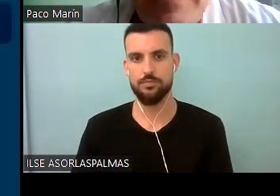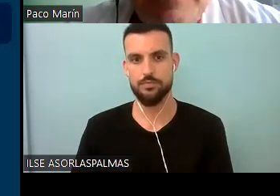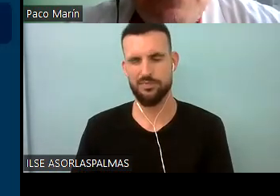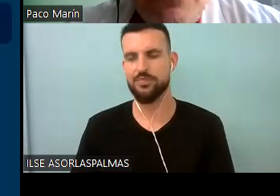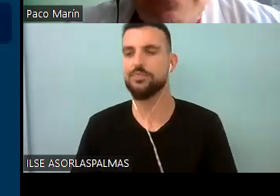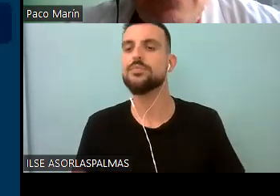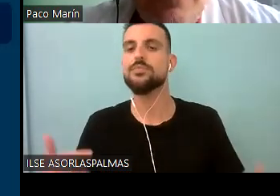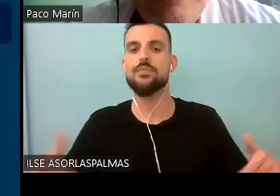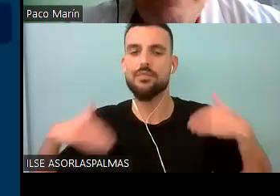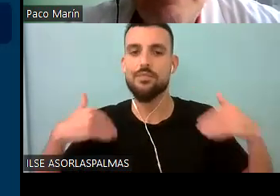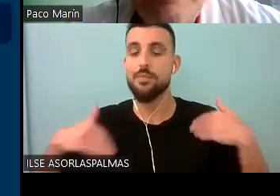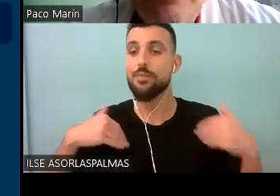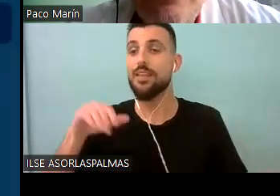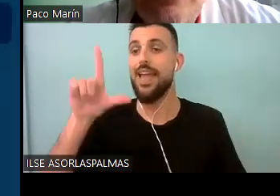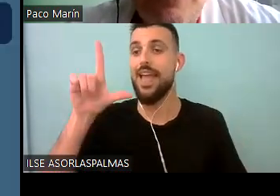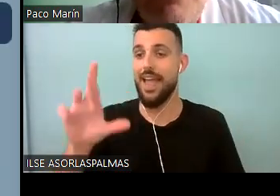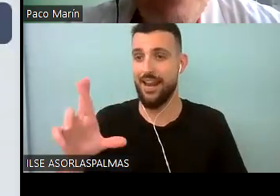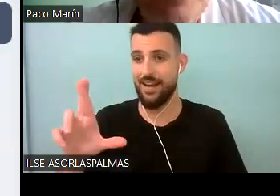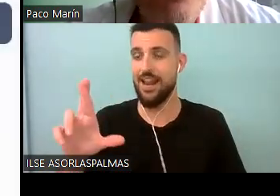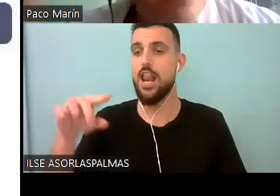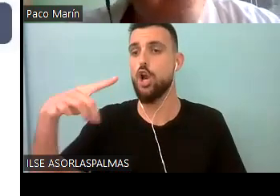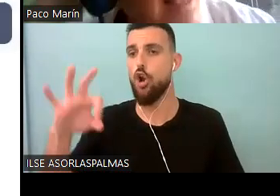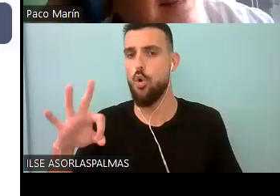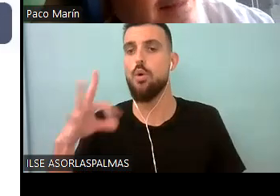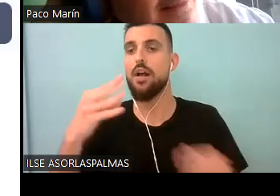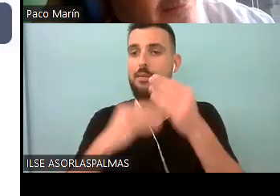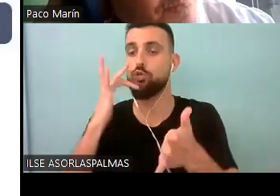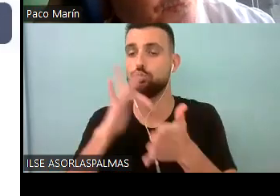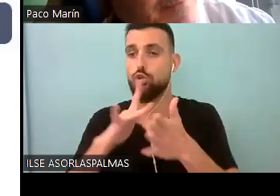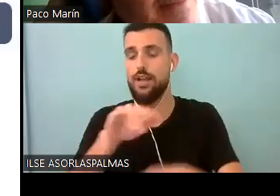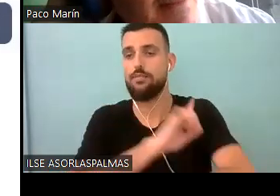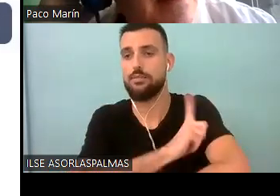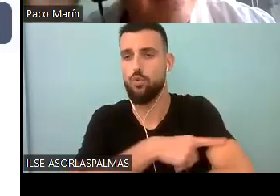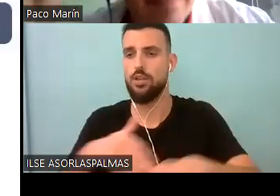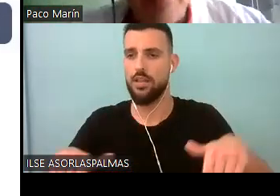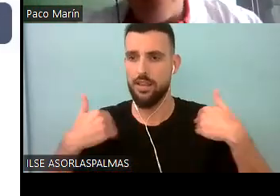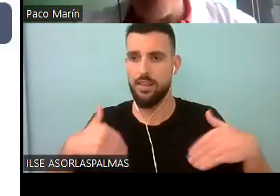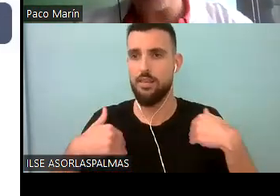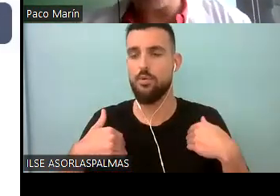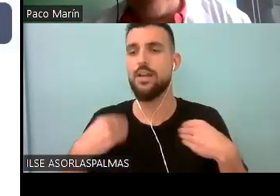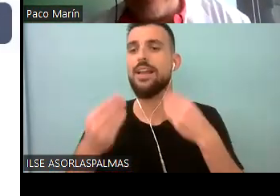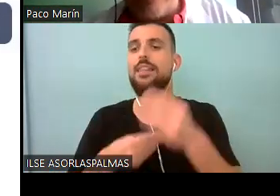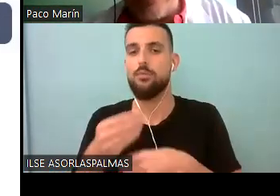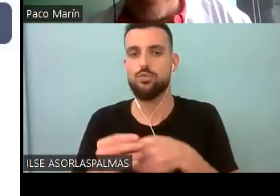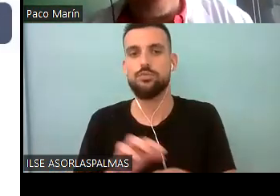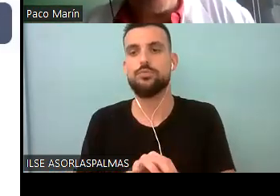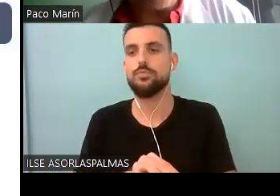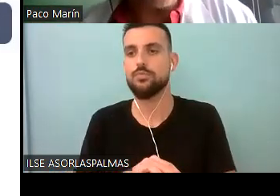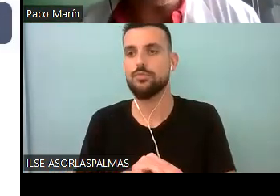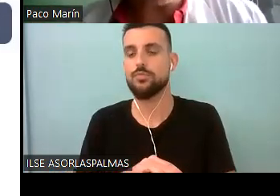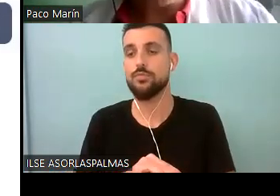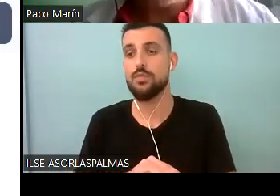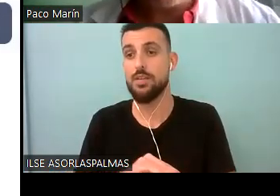Durante el ejercicio, el RGO durante el ejercicio, lo que vamos a hacer es potenciar la transmisión neuronal